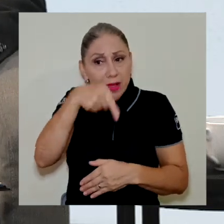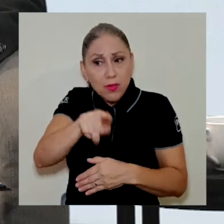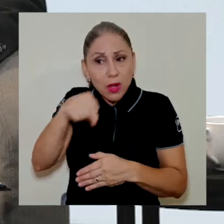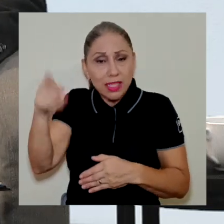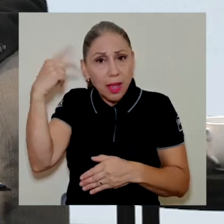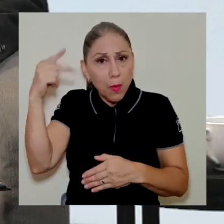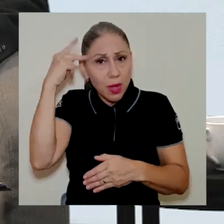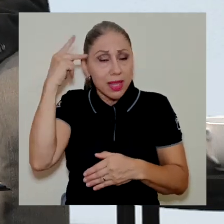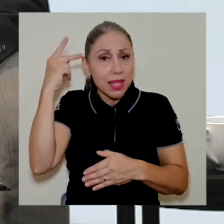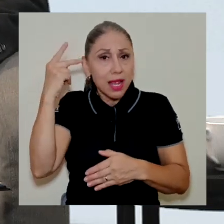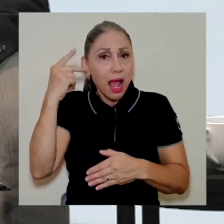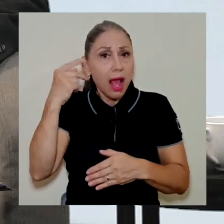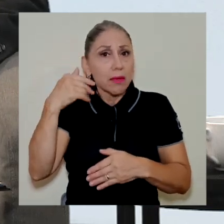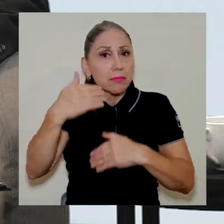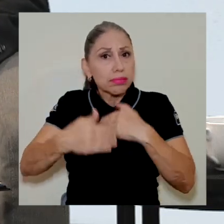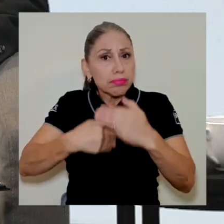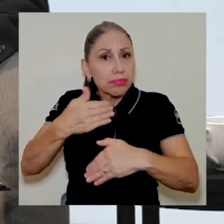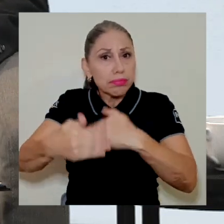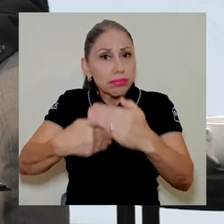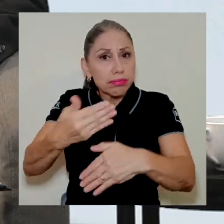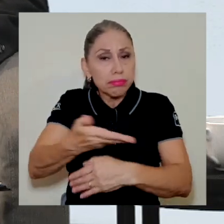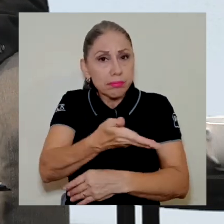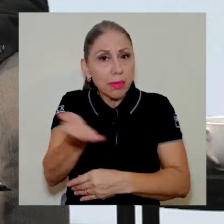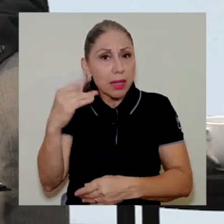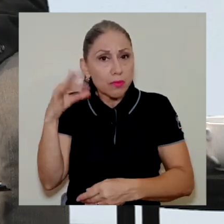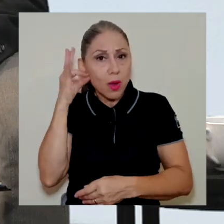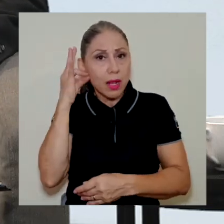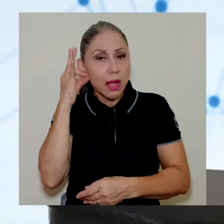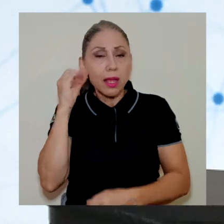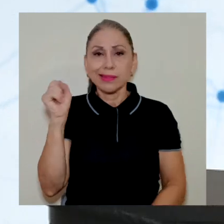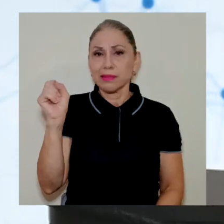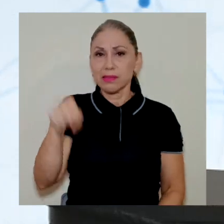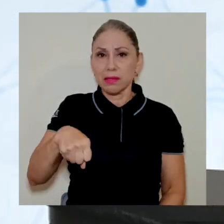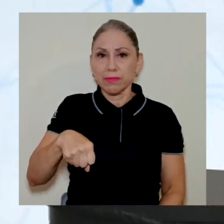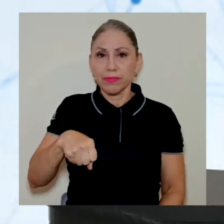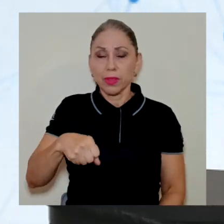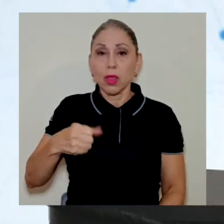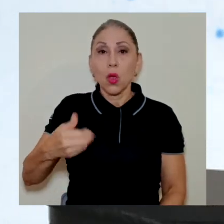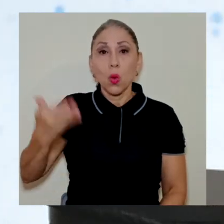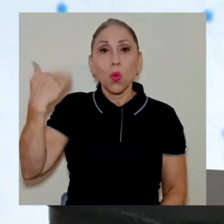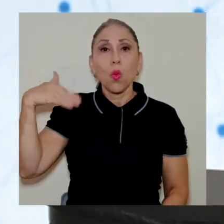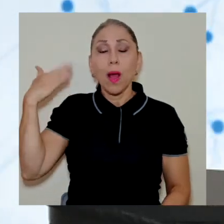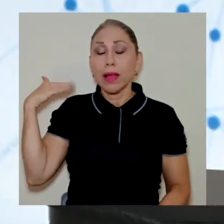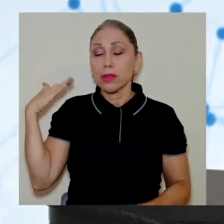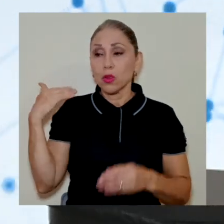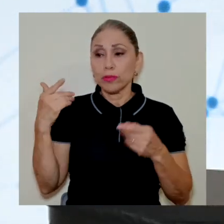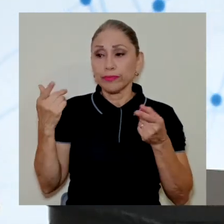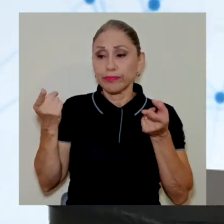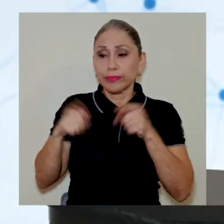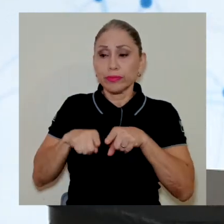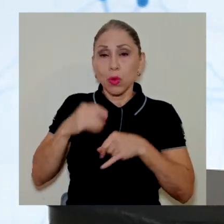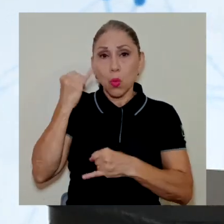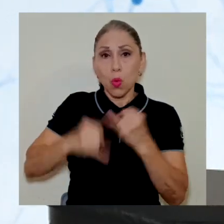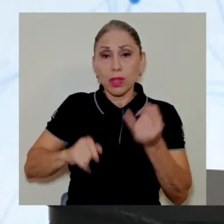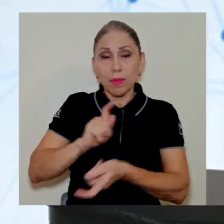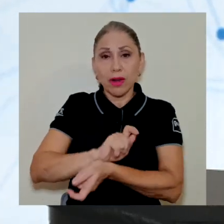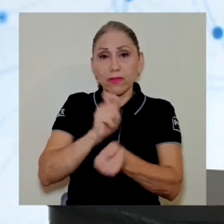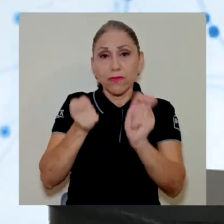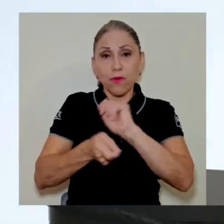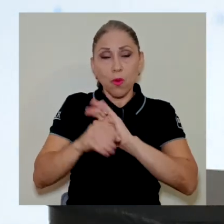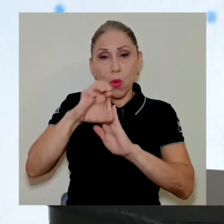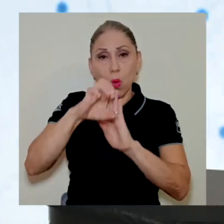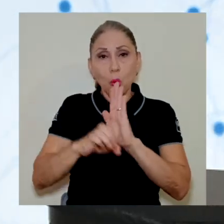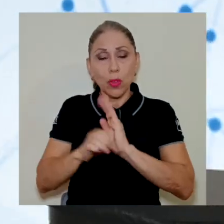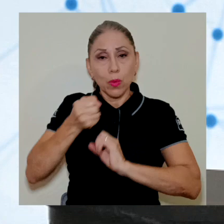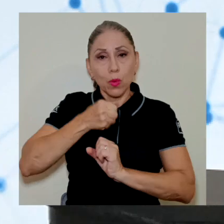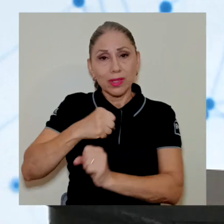esta violencia política en las mujeres. Sí, cuando se dio la última reforma al